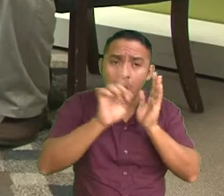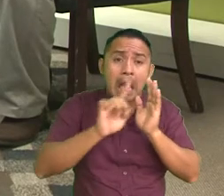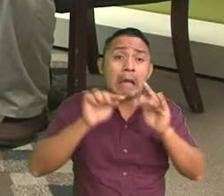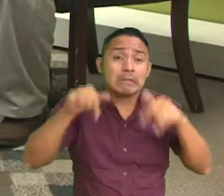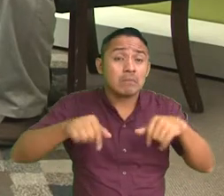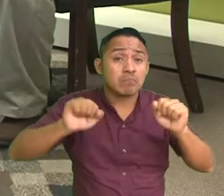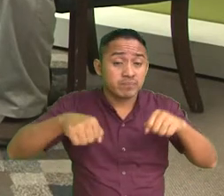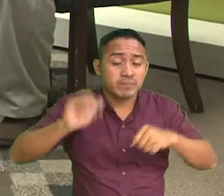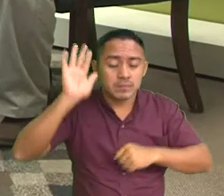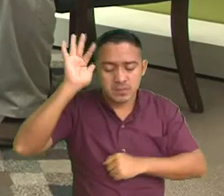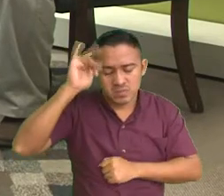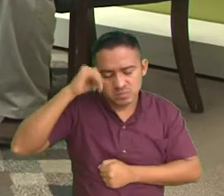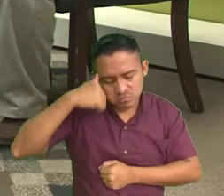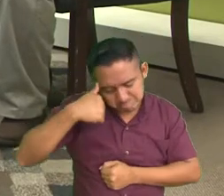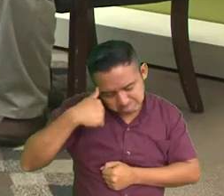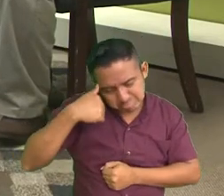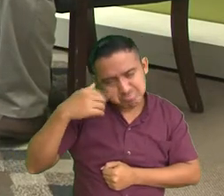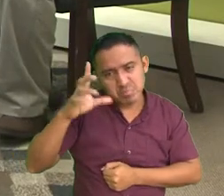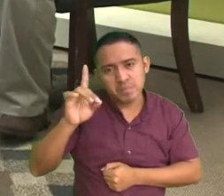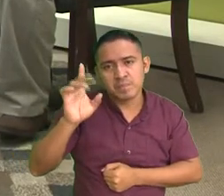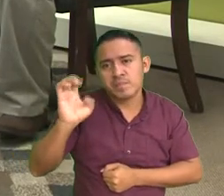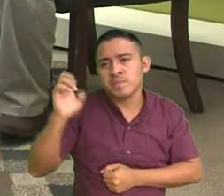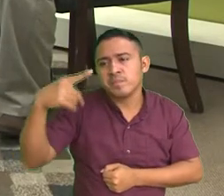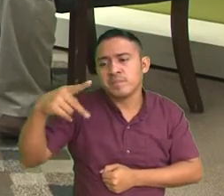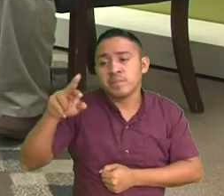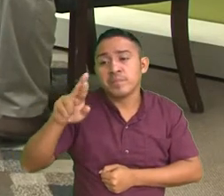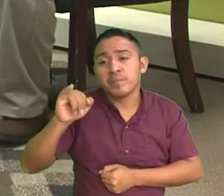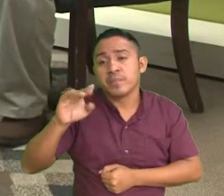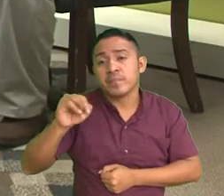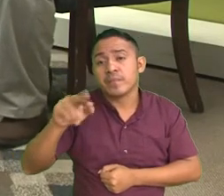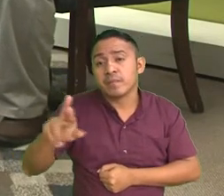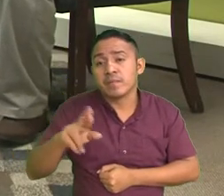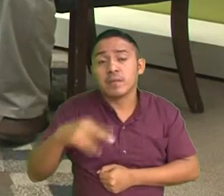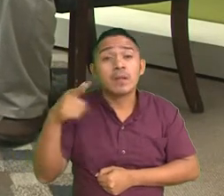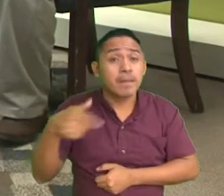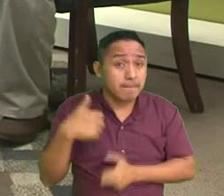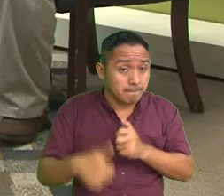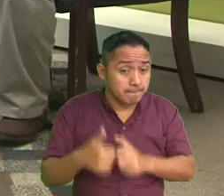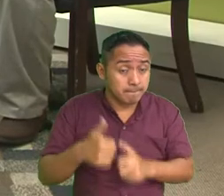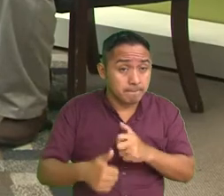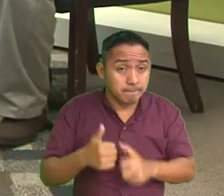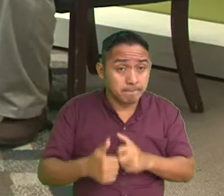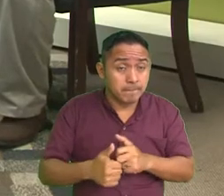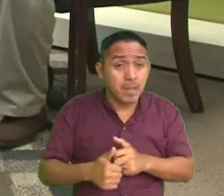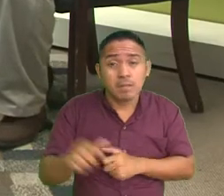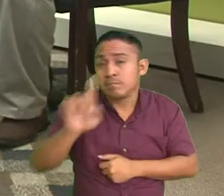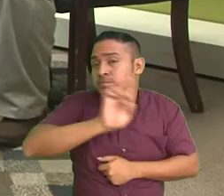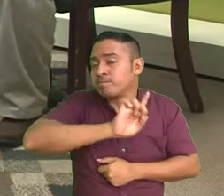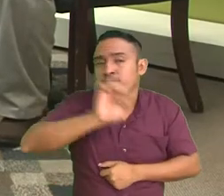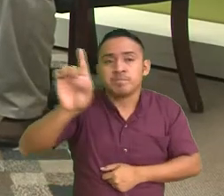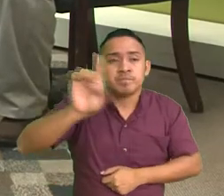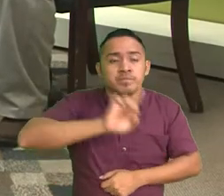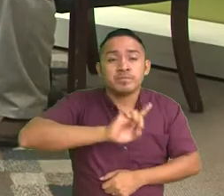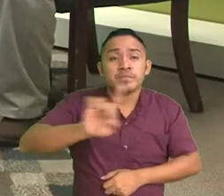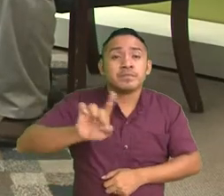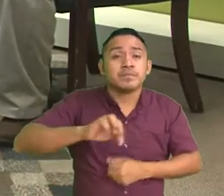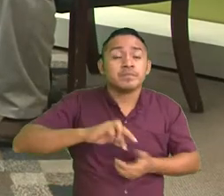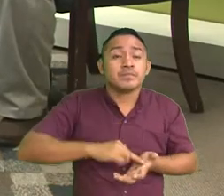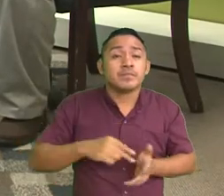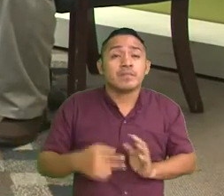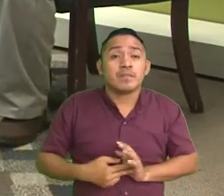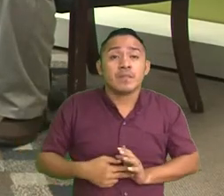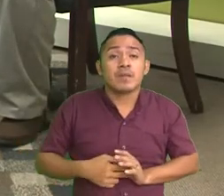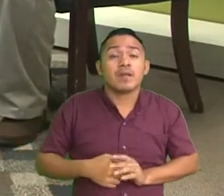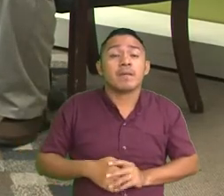Y esta depresión, en realidad, no es una depresión por un problema. Es una depresión que tiene